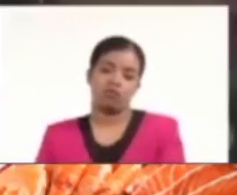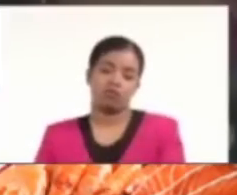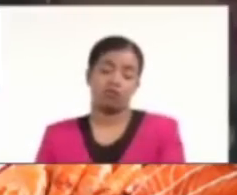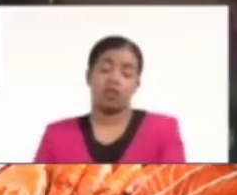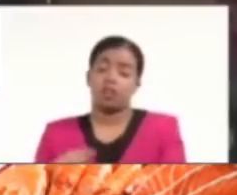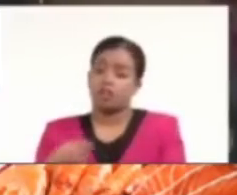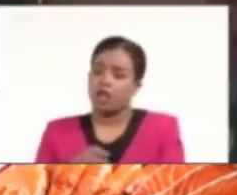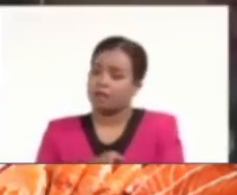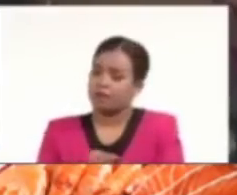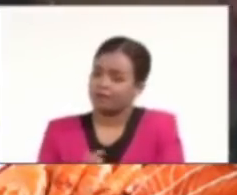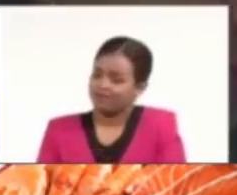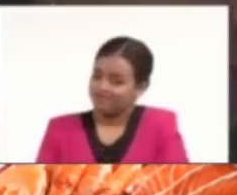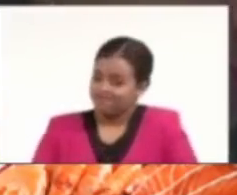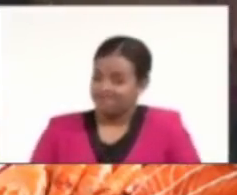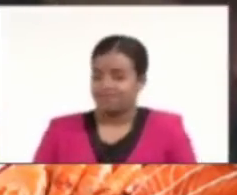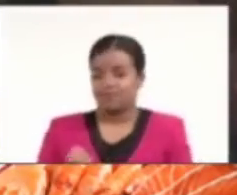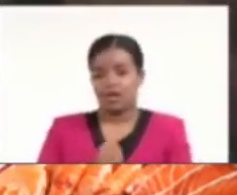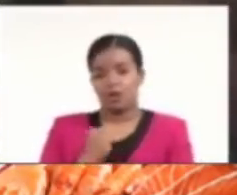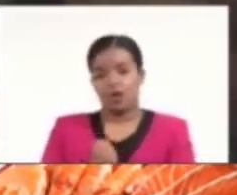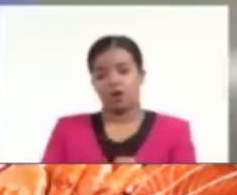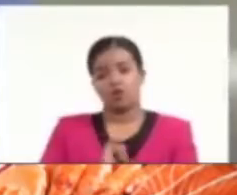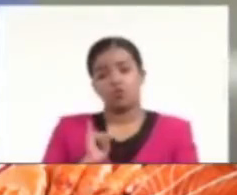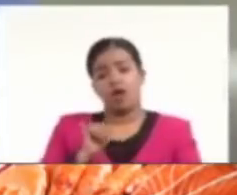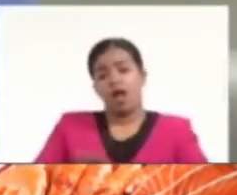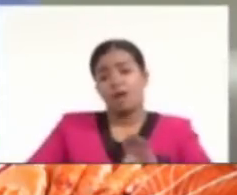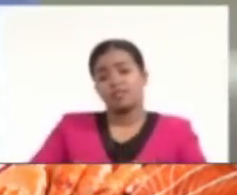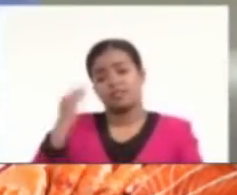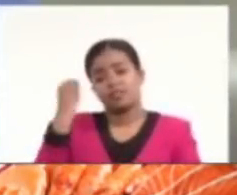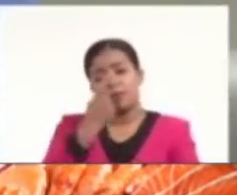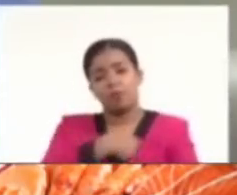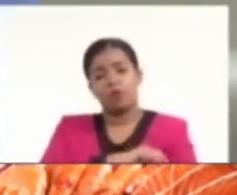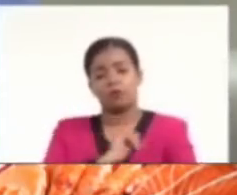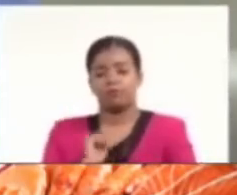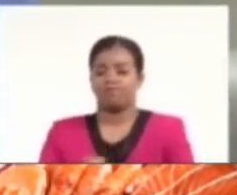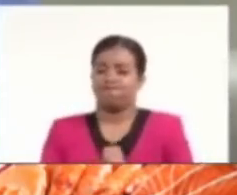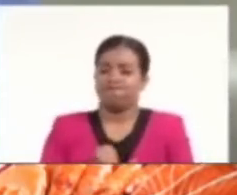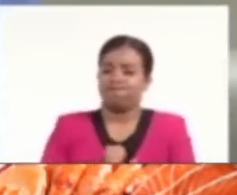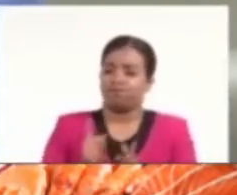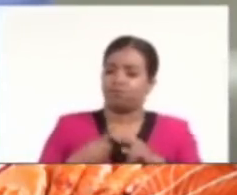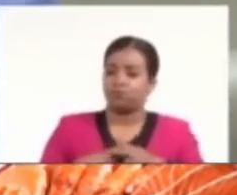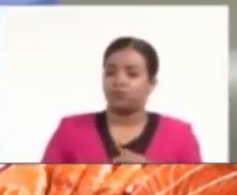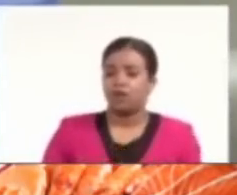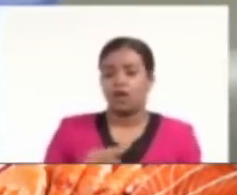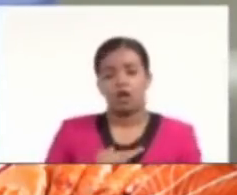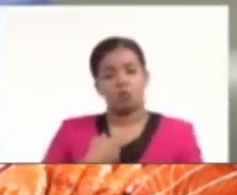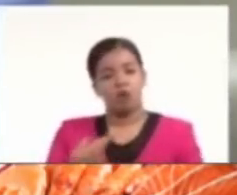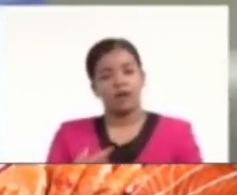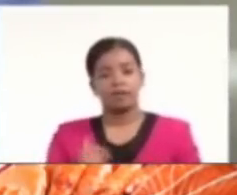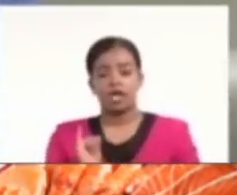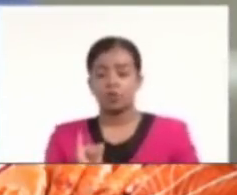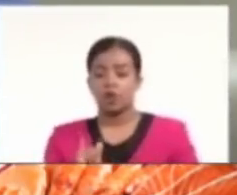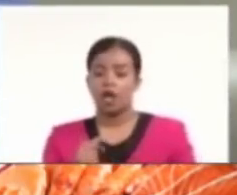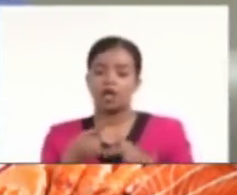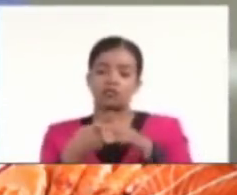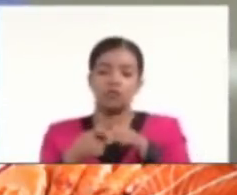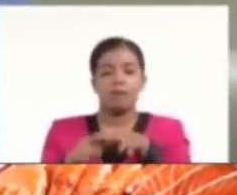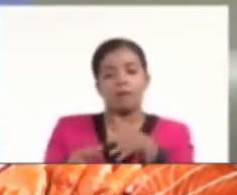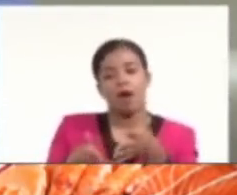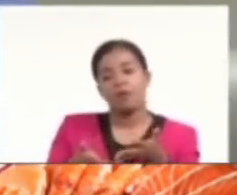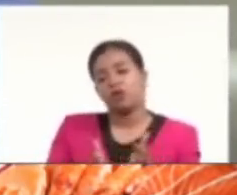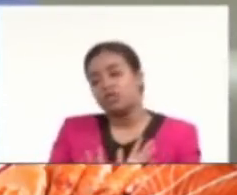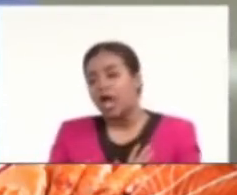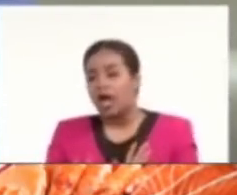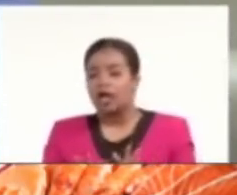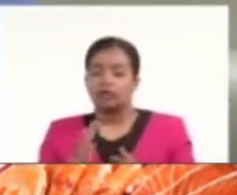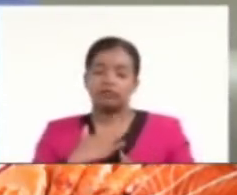trabajo, es la insatisfacción revolucionaria con lo que hacemos. Tenemos que dejar de despojarnos del conformismo. Muchas veces nos